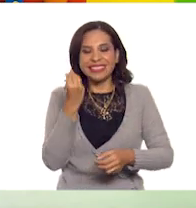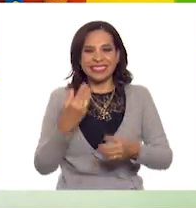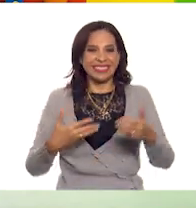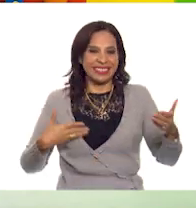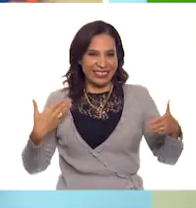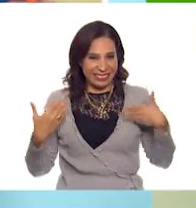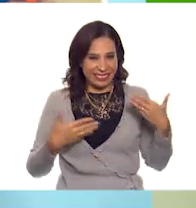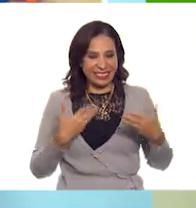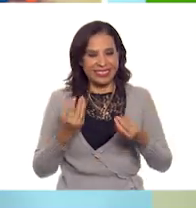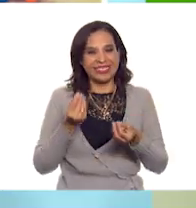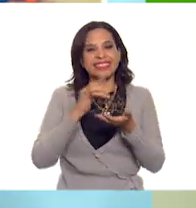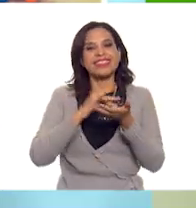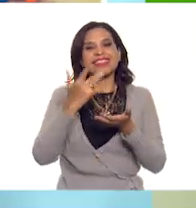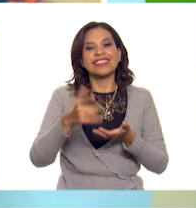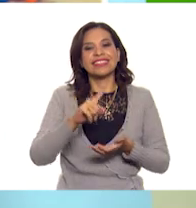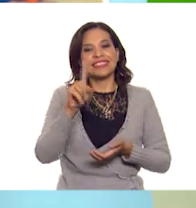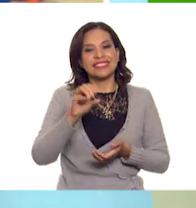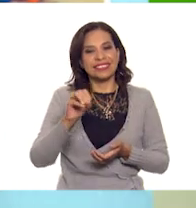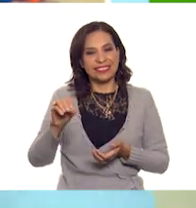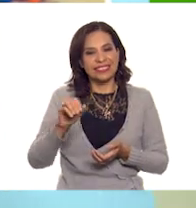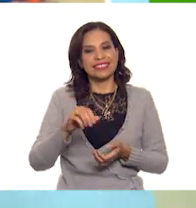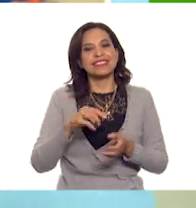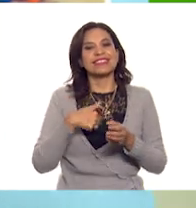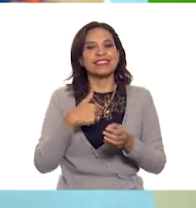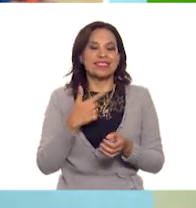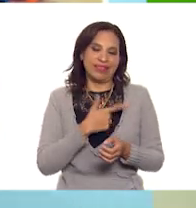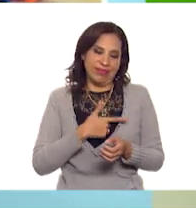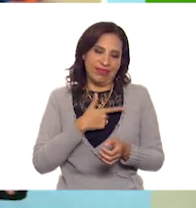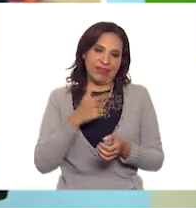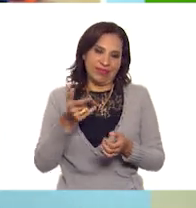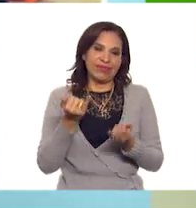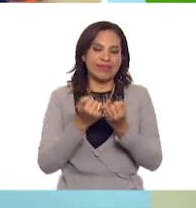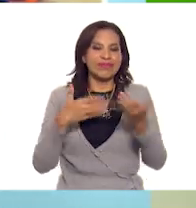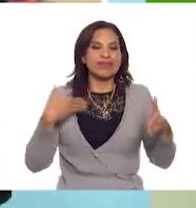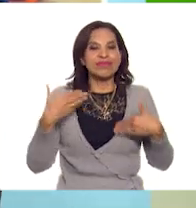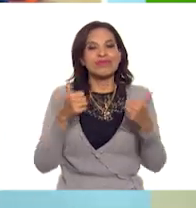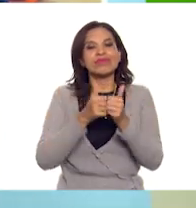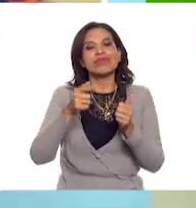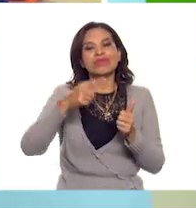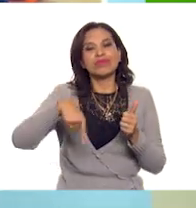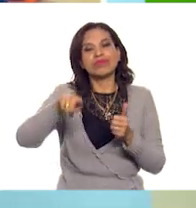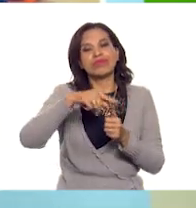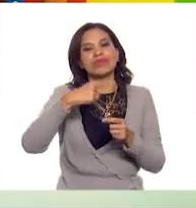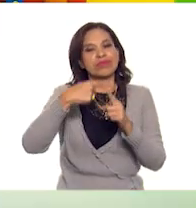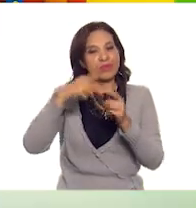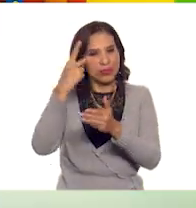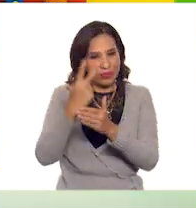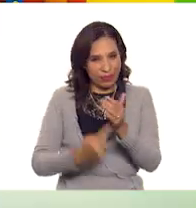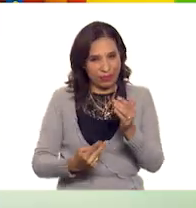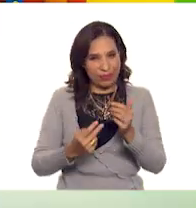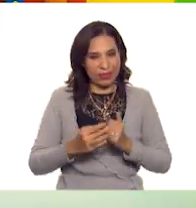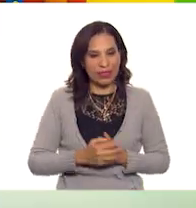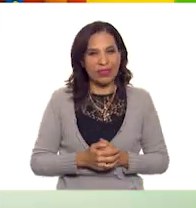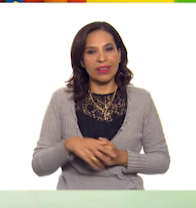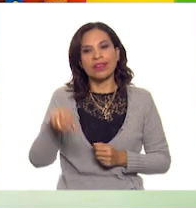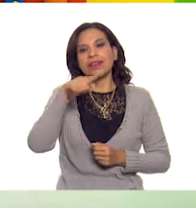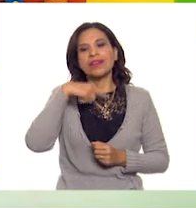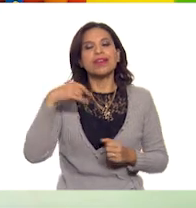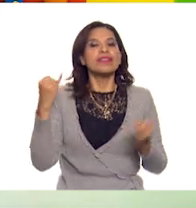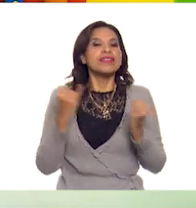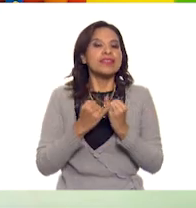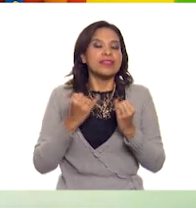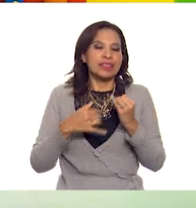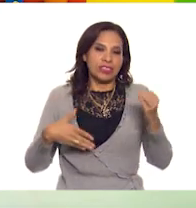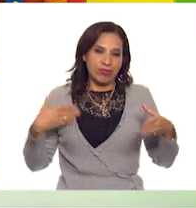aventura. Muchas gracias, Ojar. Para mí fue un placer. Disfruté mucho estar con ustedes en cada uno de los programas. Nosotros